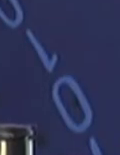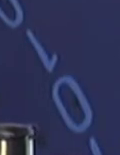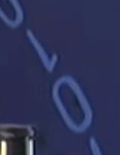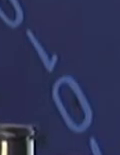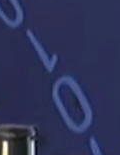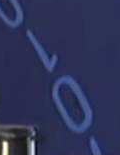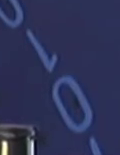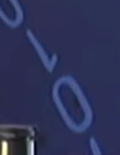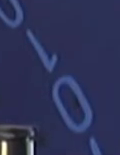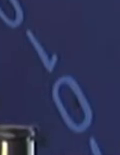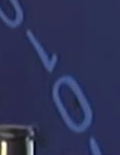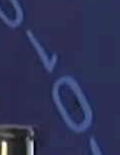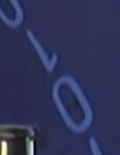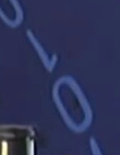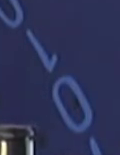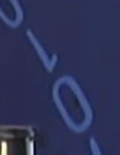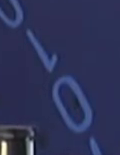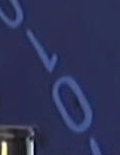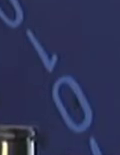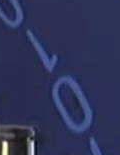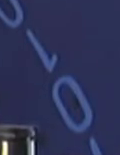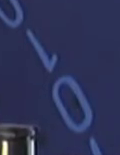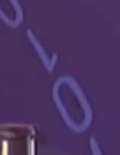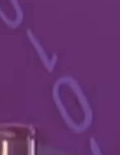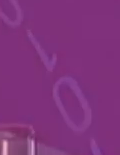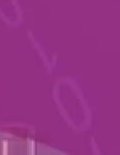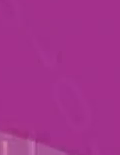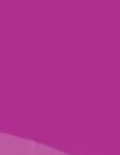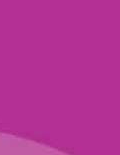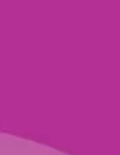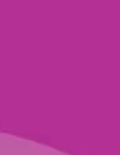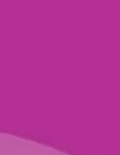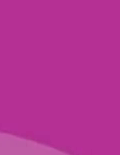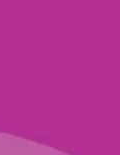Obvio, a favor y en contra, como siempre aquí le presentamos. Volvemos. ¿Te gustan las ventas?